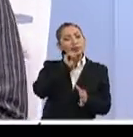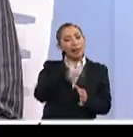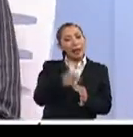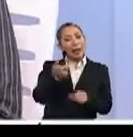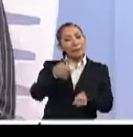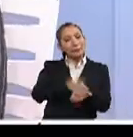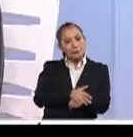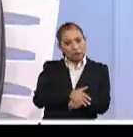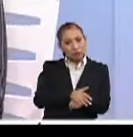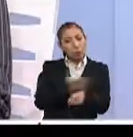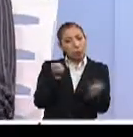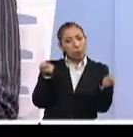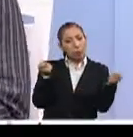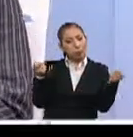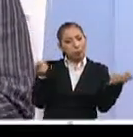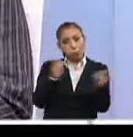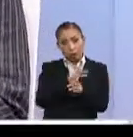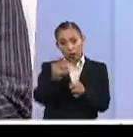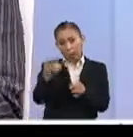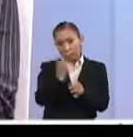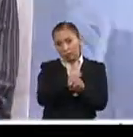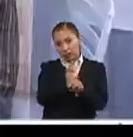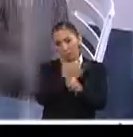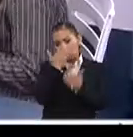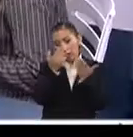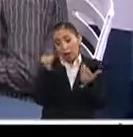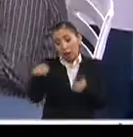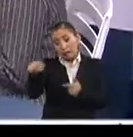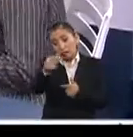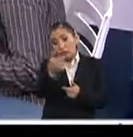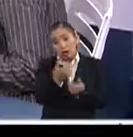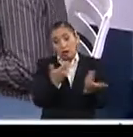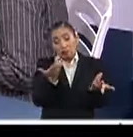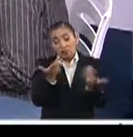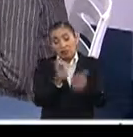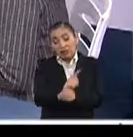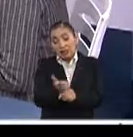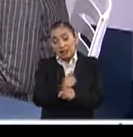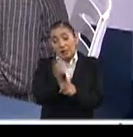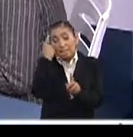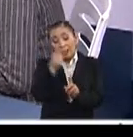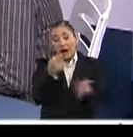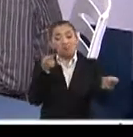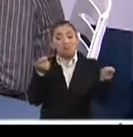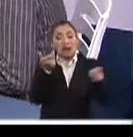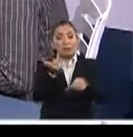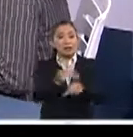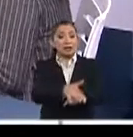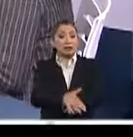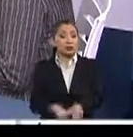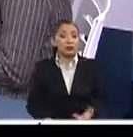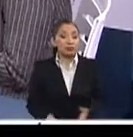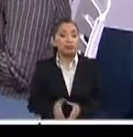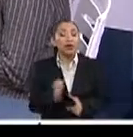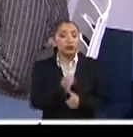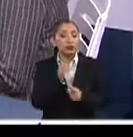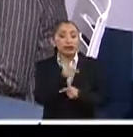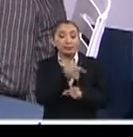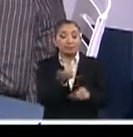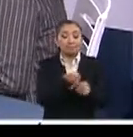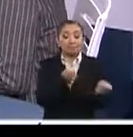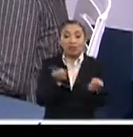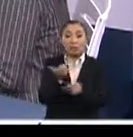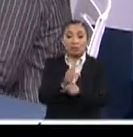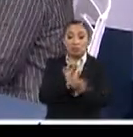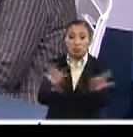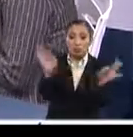parte de administración, porque como la carrera lo indica, pues es una licenciatura en administración, entonces la parte de administración